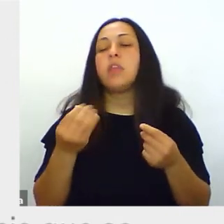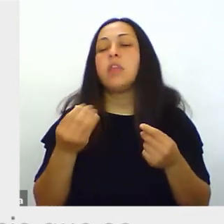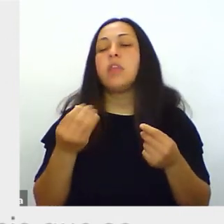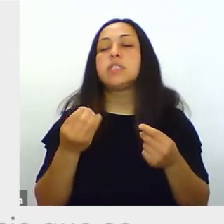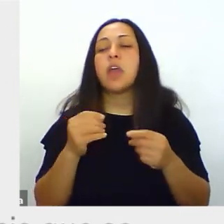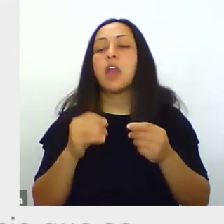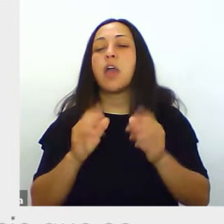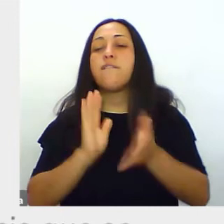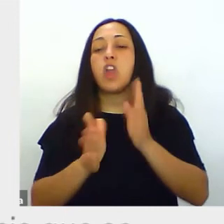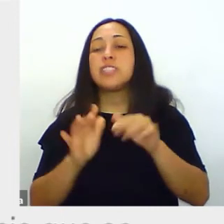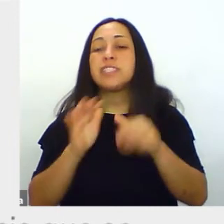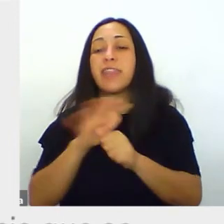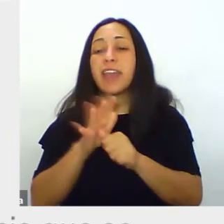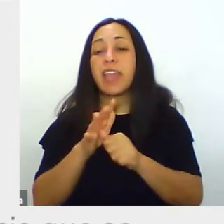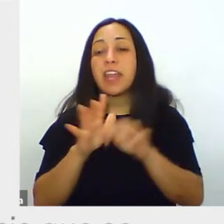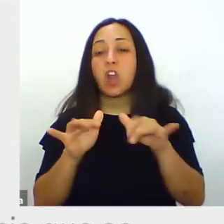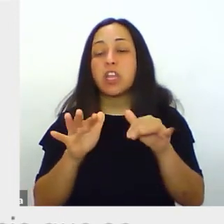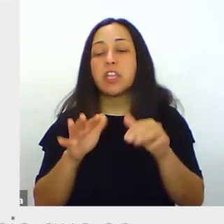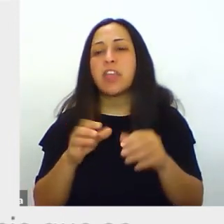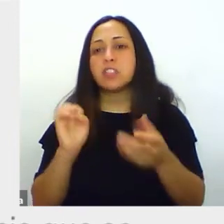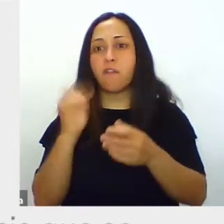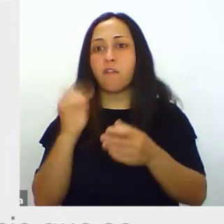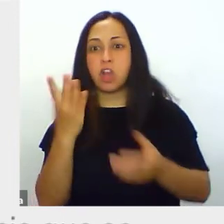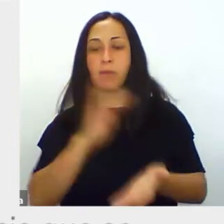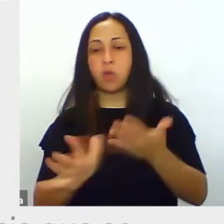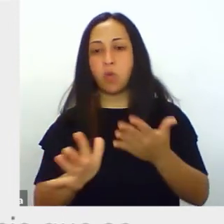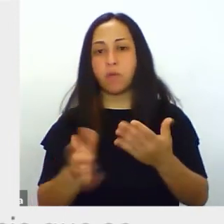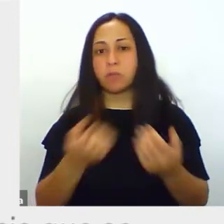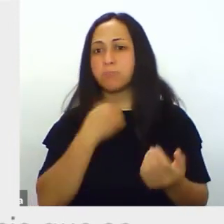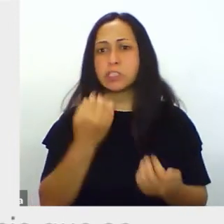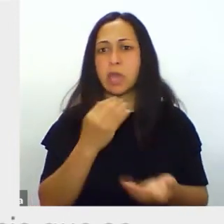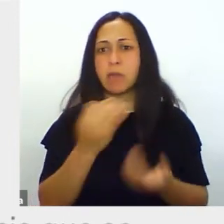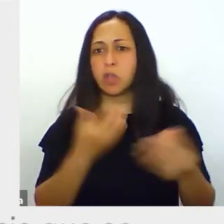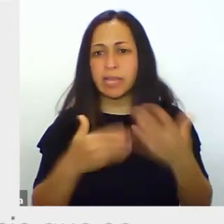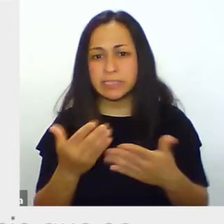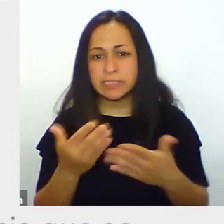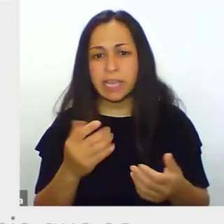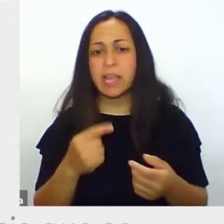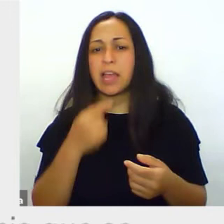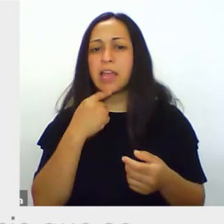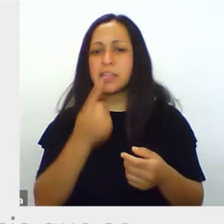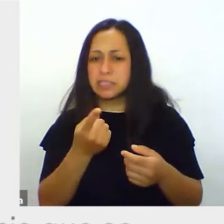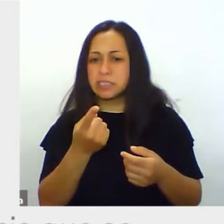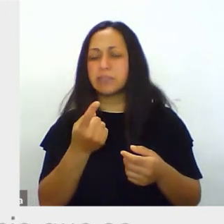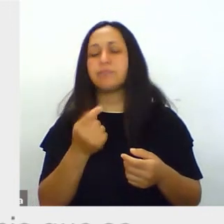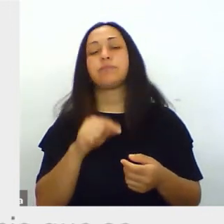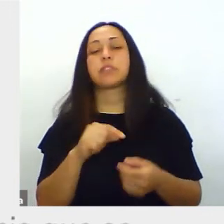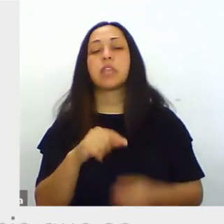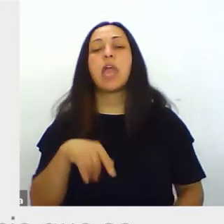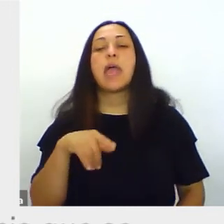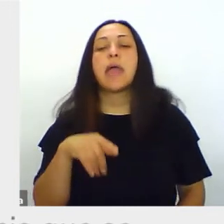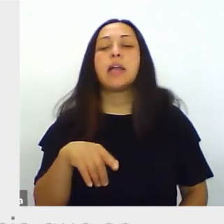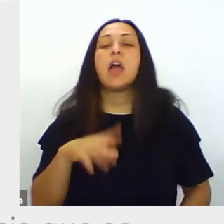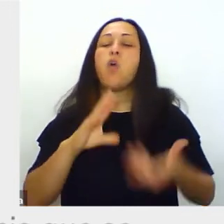un fenómeno nuevo y que no sabemos qué hacer al respecto. Pero es importante denotar que aunque es una